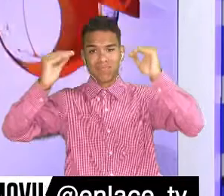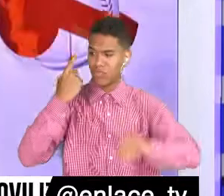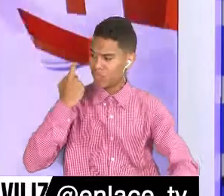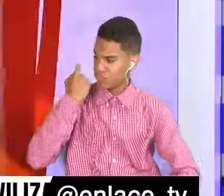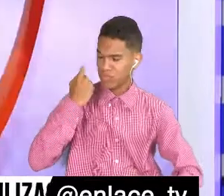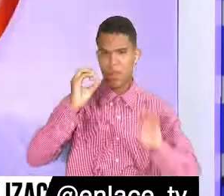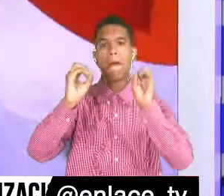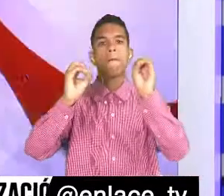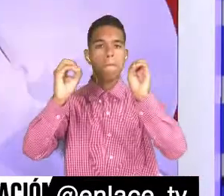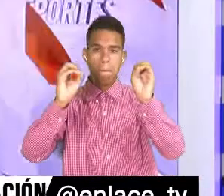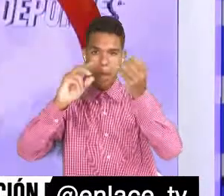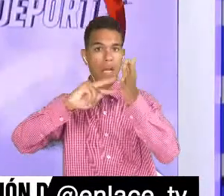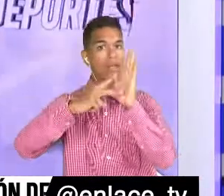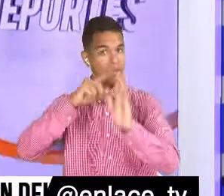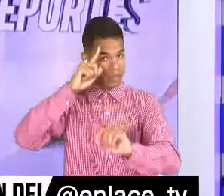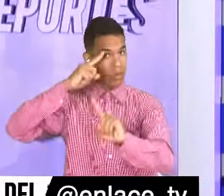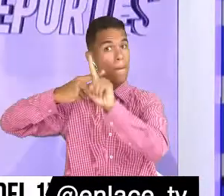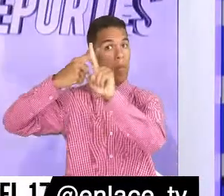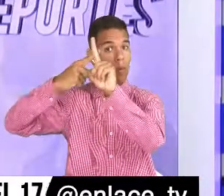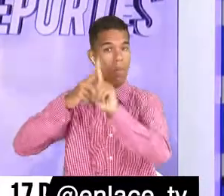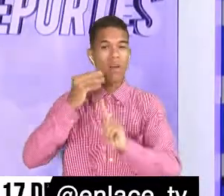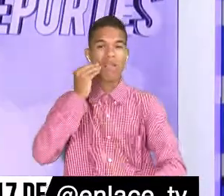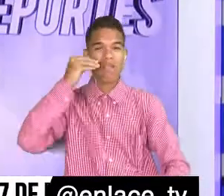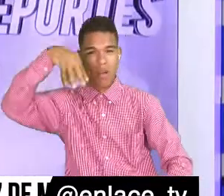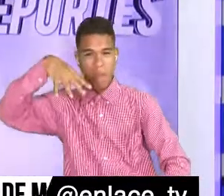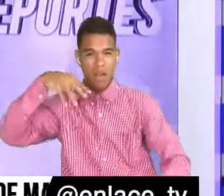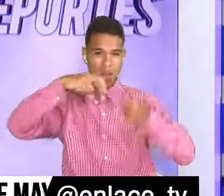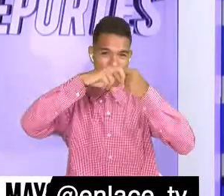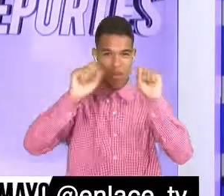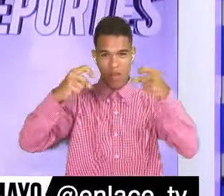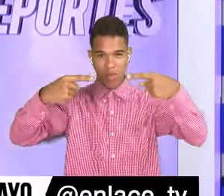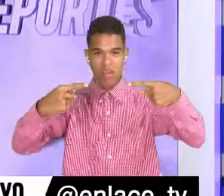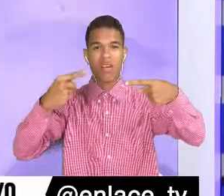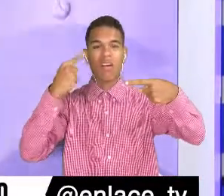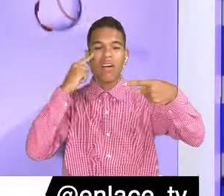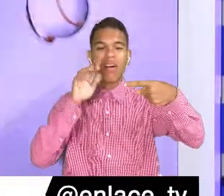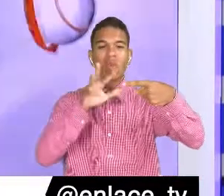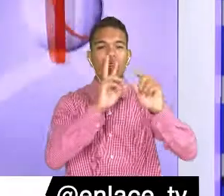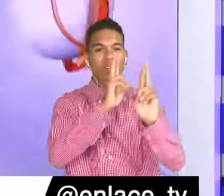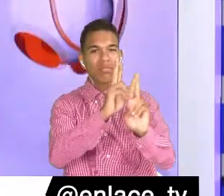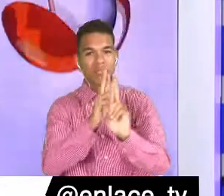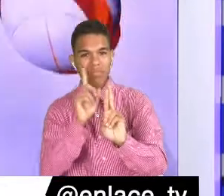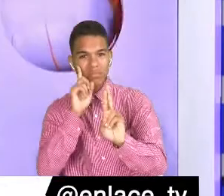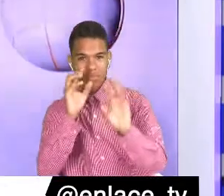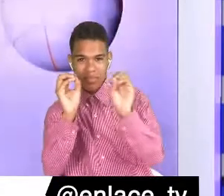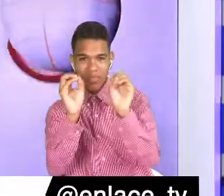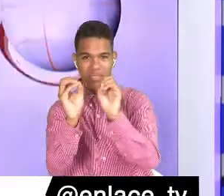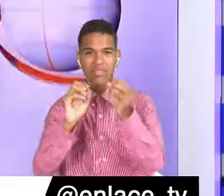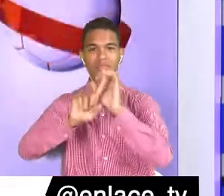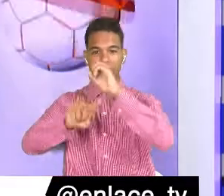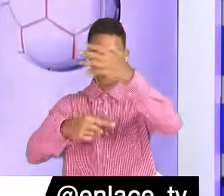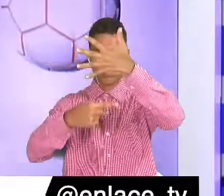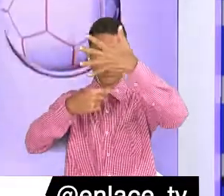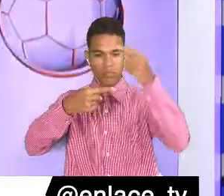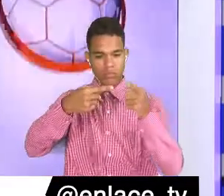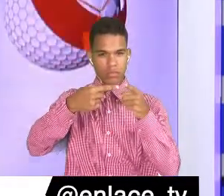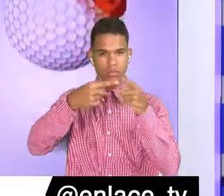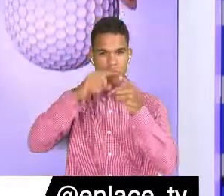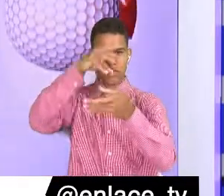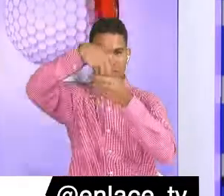0-0 este fin de semana contra Envigado Fútbol Club. Con ese resultado, la máquina amarilla se ubica de sexto en la tabla de posiciones de la Liga